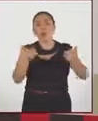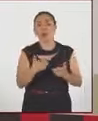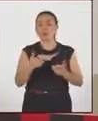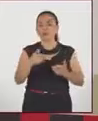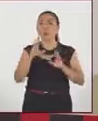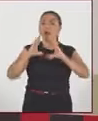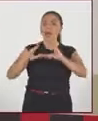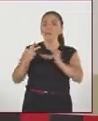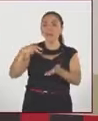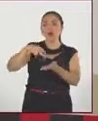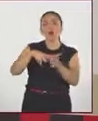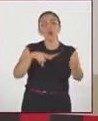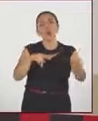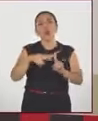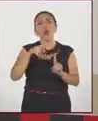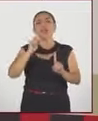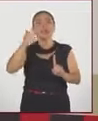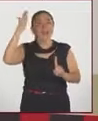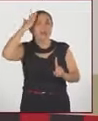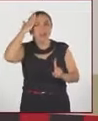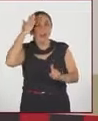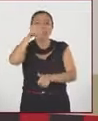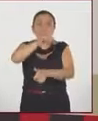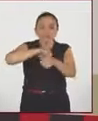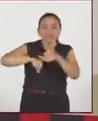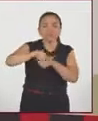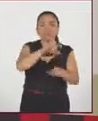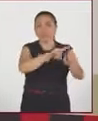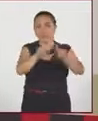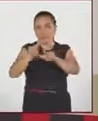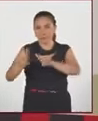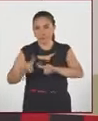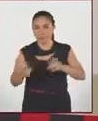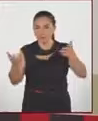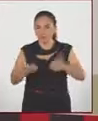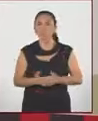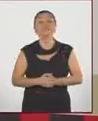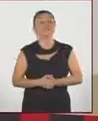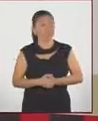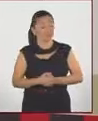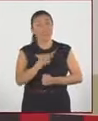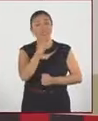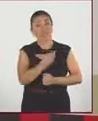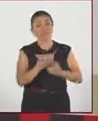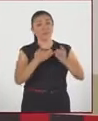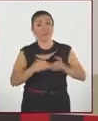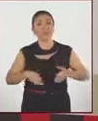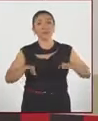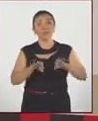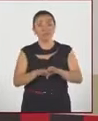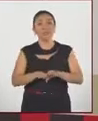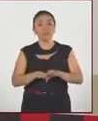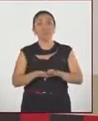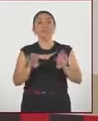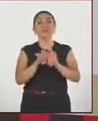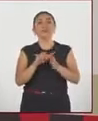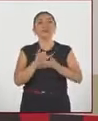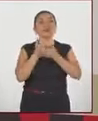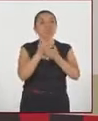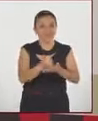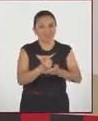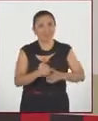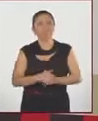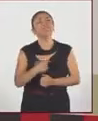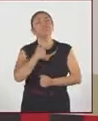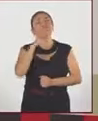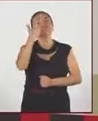y así, ¿no? Estar corrigiendo y rotando todas las posturas. Y que me parece eso muy importante, sí, ¿no? Poderlos ayudar. Yo me